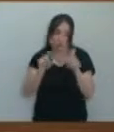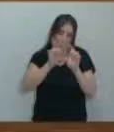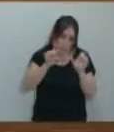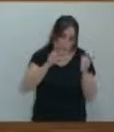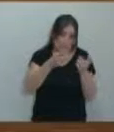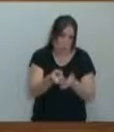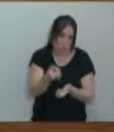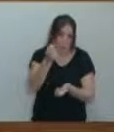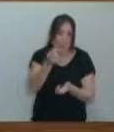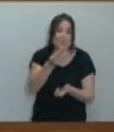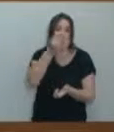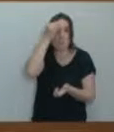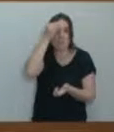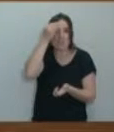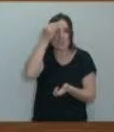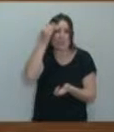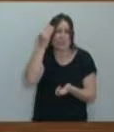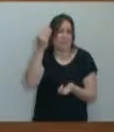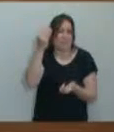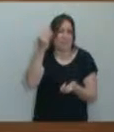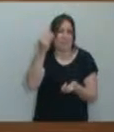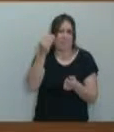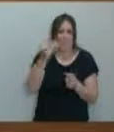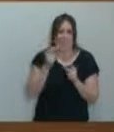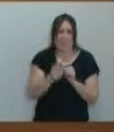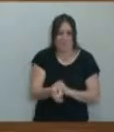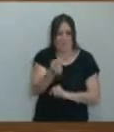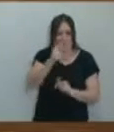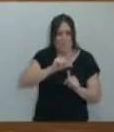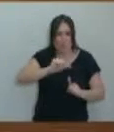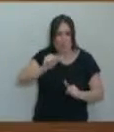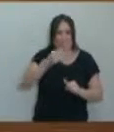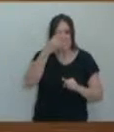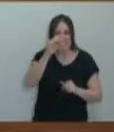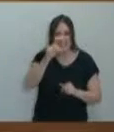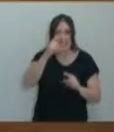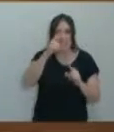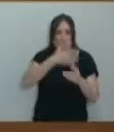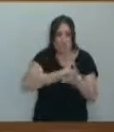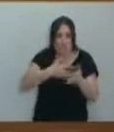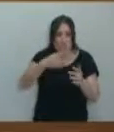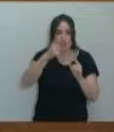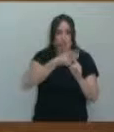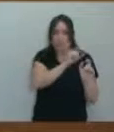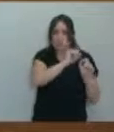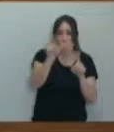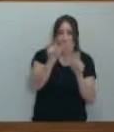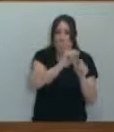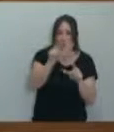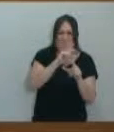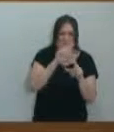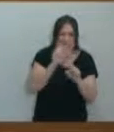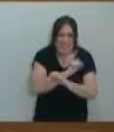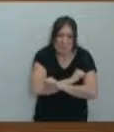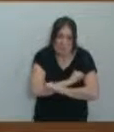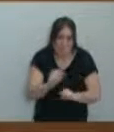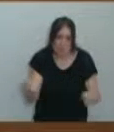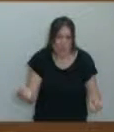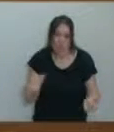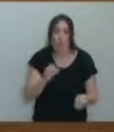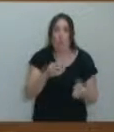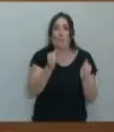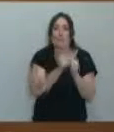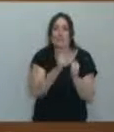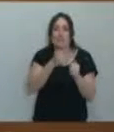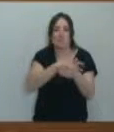se creía que el Musel llegara a mover 30 millones de toneladas en 2010, como planteó la autoridad portuaria, o 27 millones, como dijo Puertos del